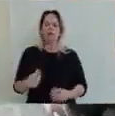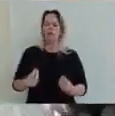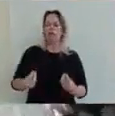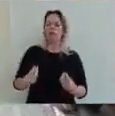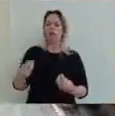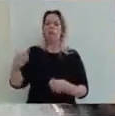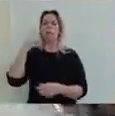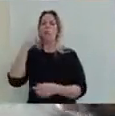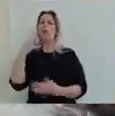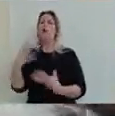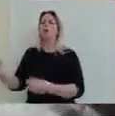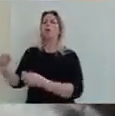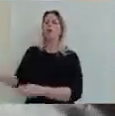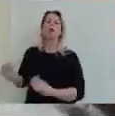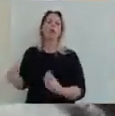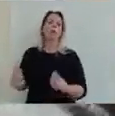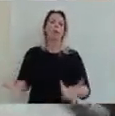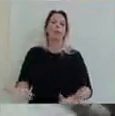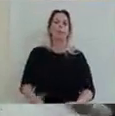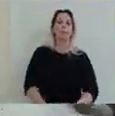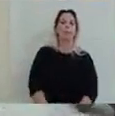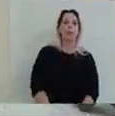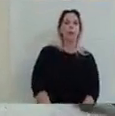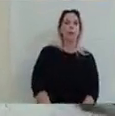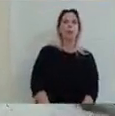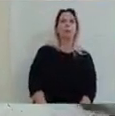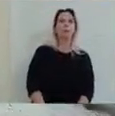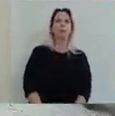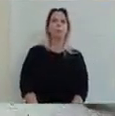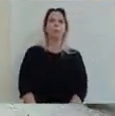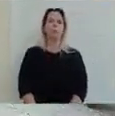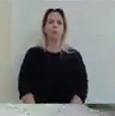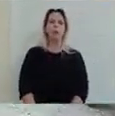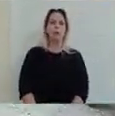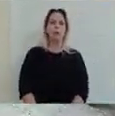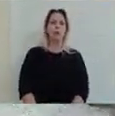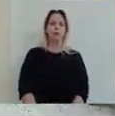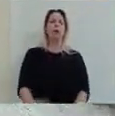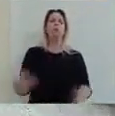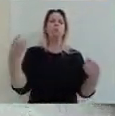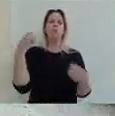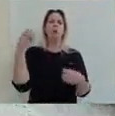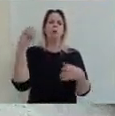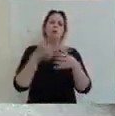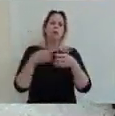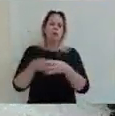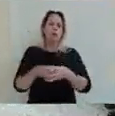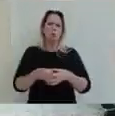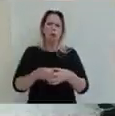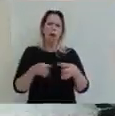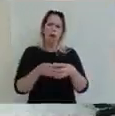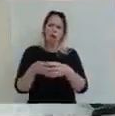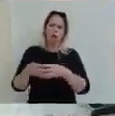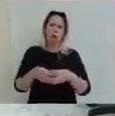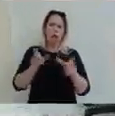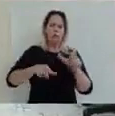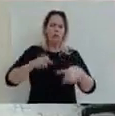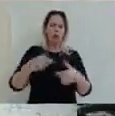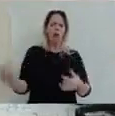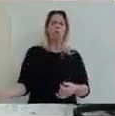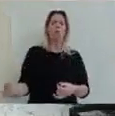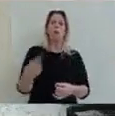insistir, hay mucha gente, muchos sectores que se acercan a nosotros haciendo alusión a estos fondos y si nosotros tenemos